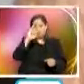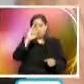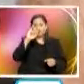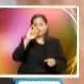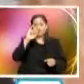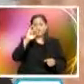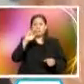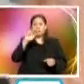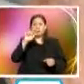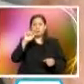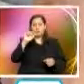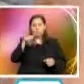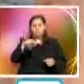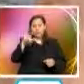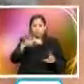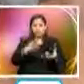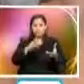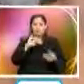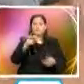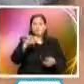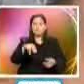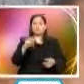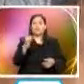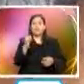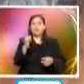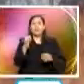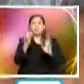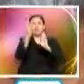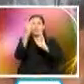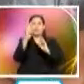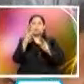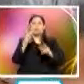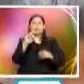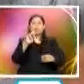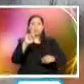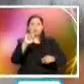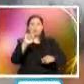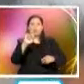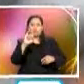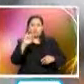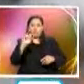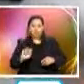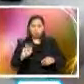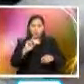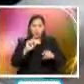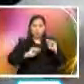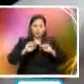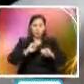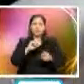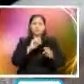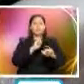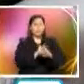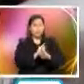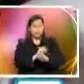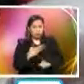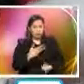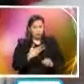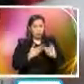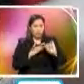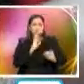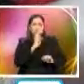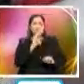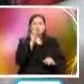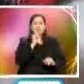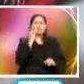que está exactamente en IMAN e Insurgentes, frente a Perisur. Ok. ¿Tenemos redes sociales en donde tenemos redes contactarlos?